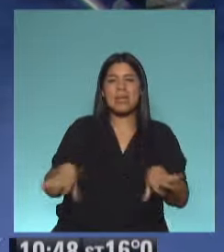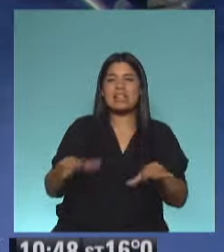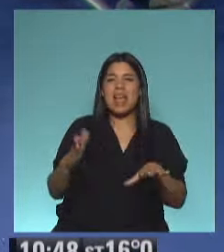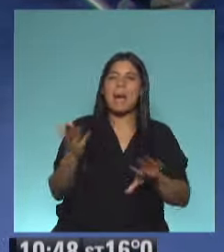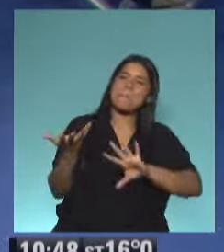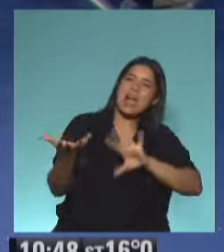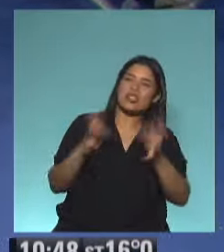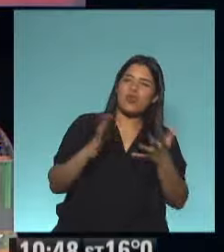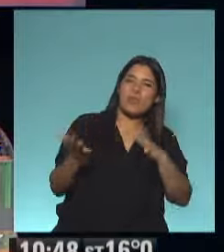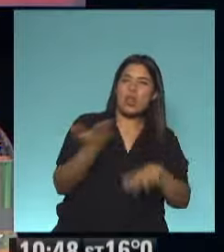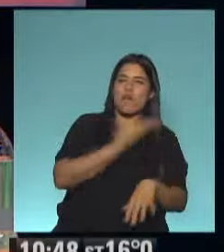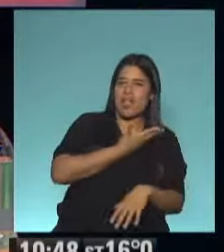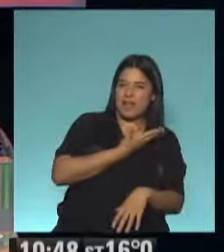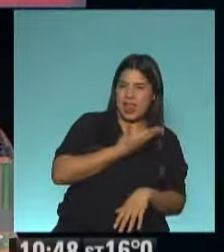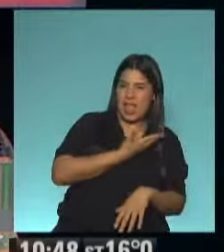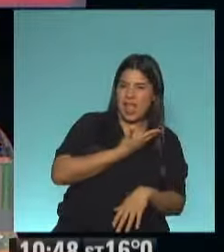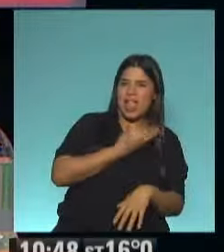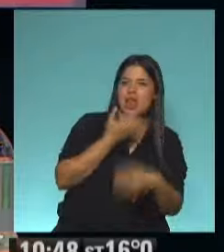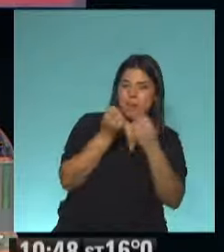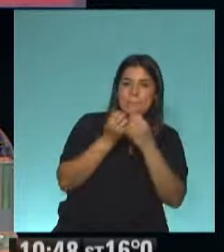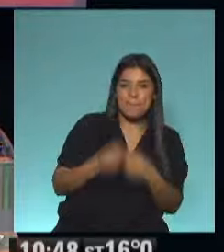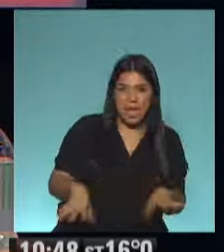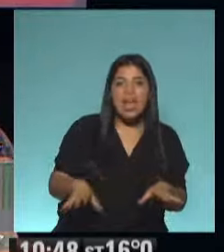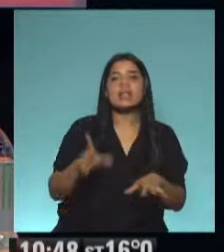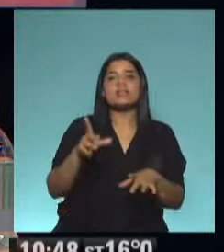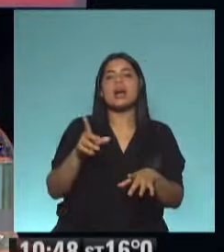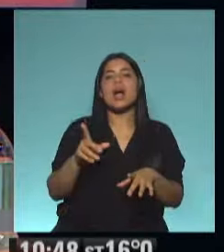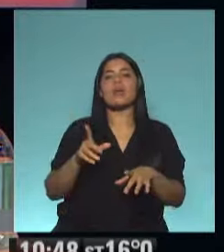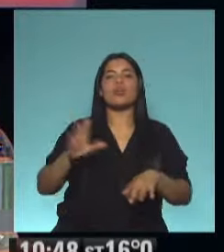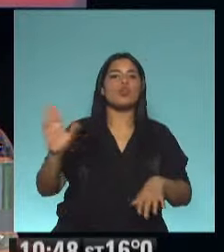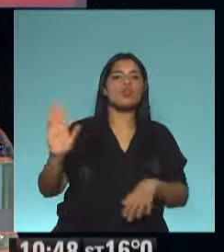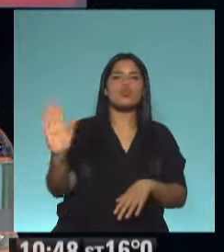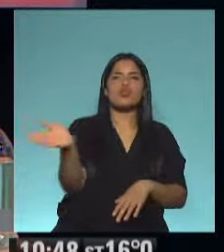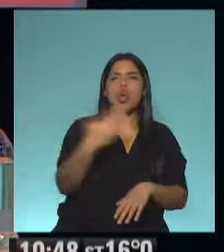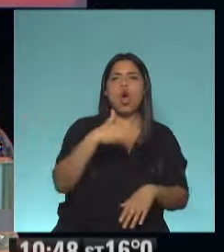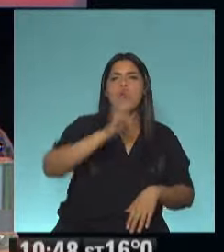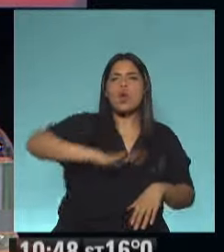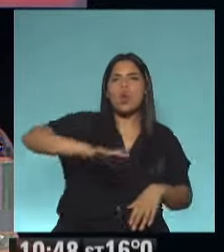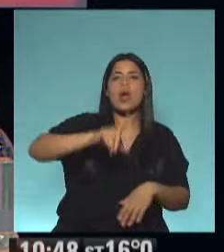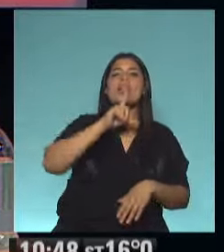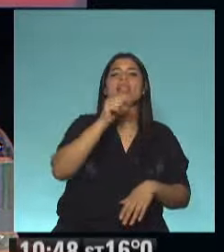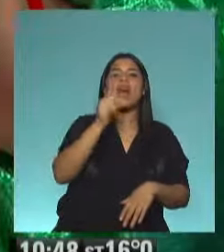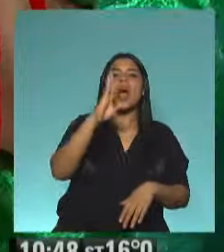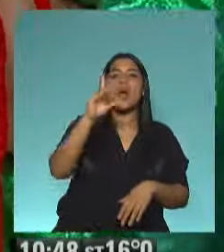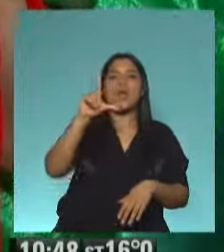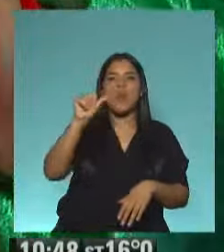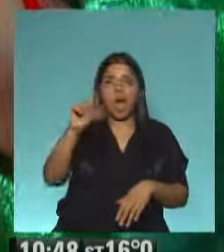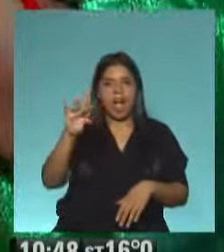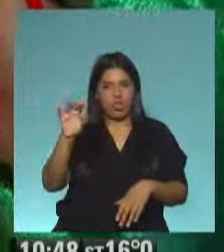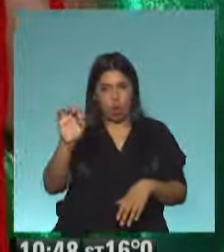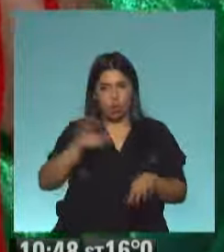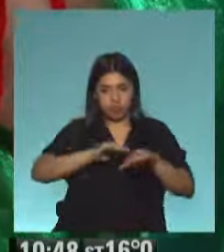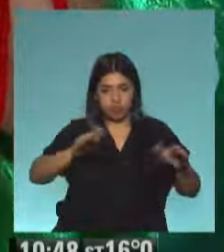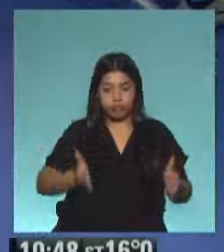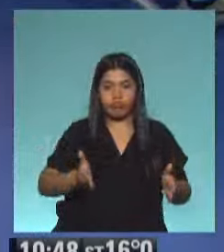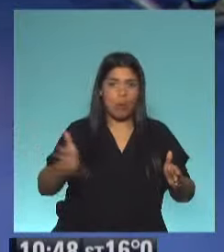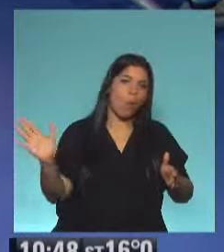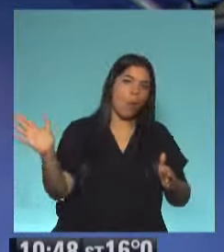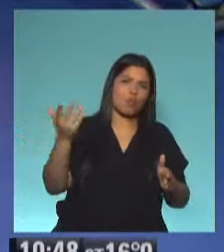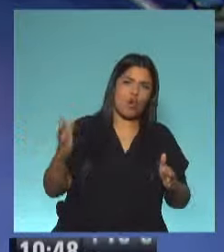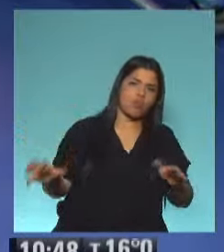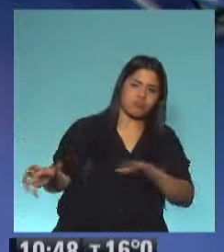¿sí? Y que iban todos a los tablados a festejar el carnaval. Ahí tengo, mira, tablado. Ah, tablado, muy bien. Lo encontré. Hablamos del carnaval